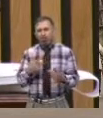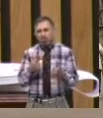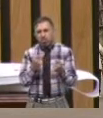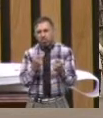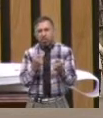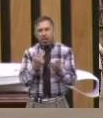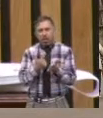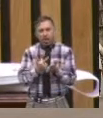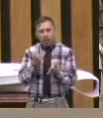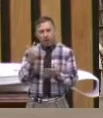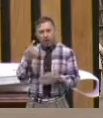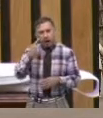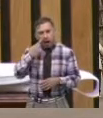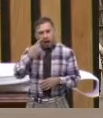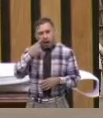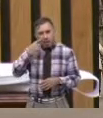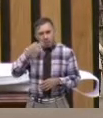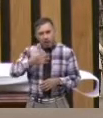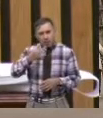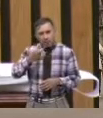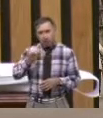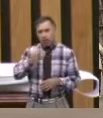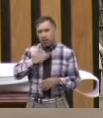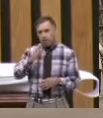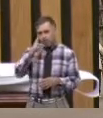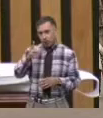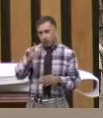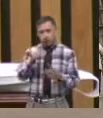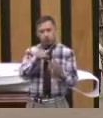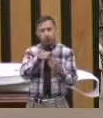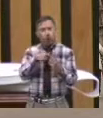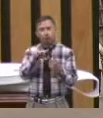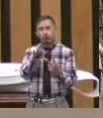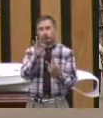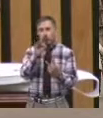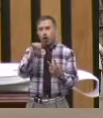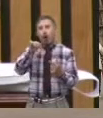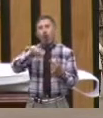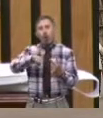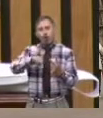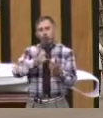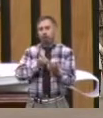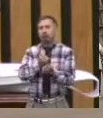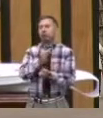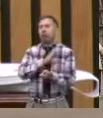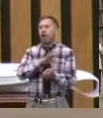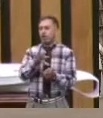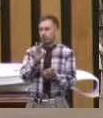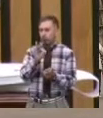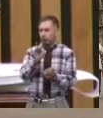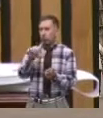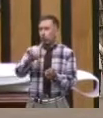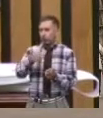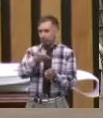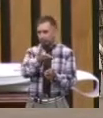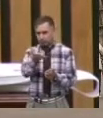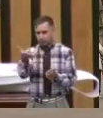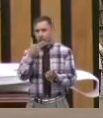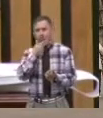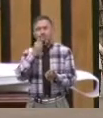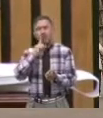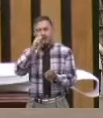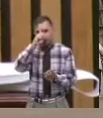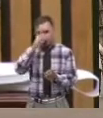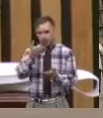Cualquier opción jurídica o ambas están a su alcance hoy, consejeras, consejeros. Creo que